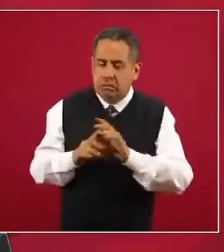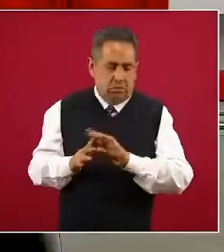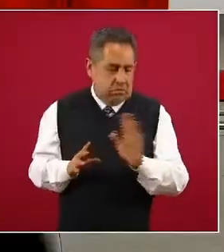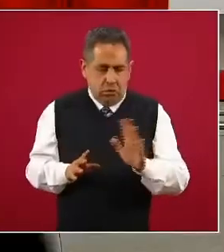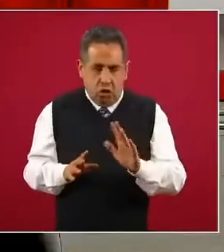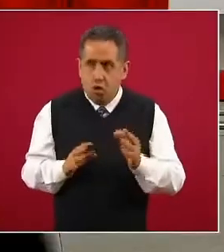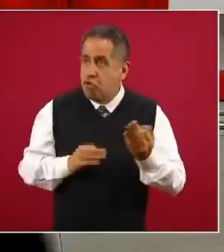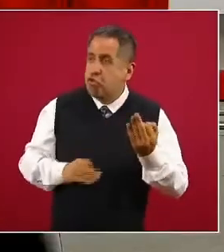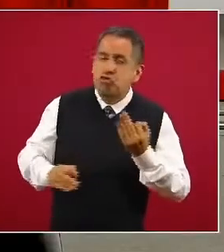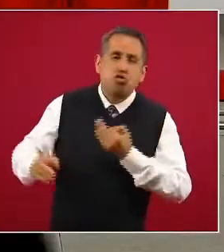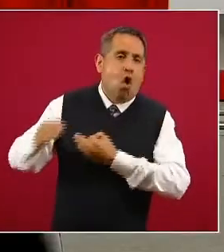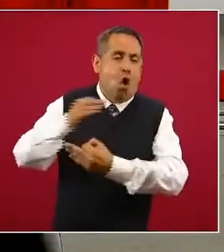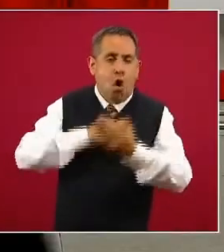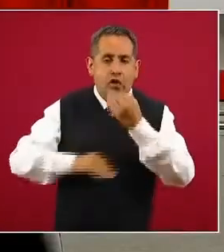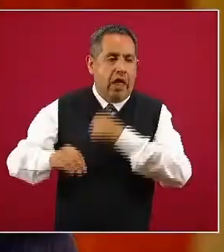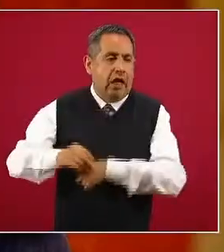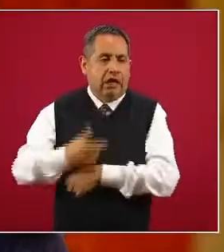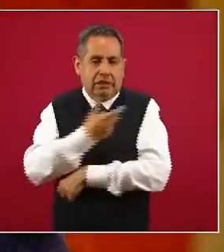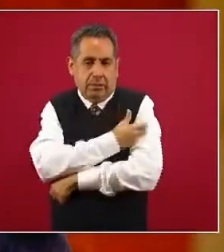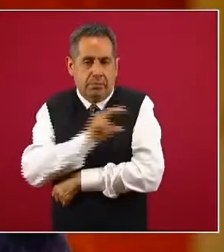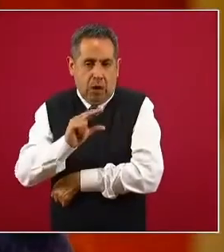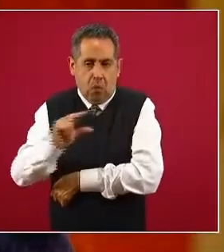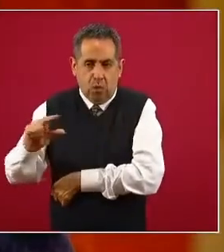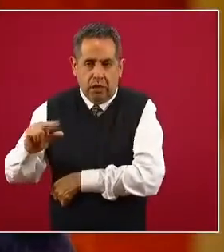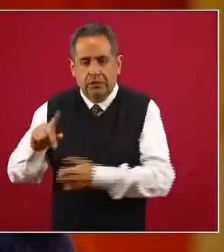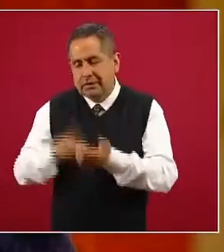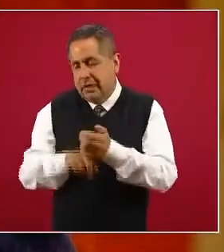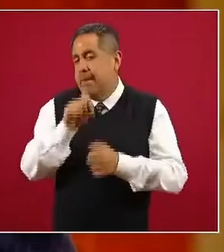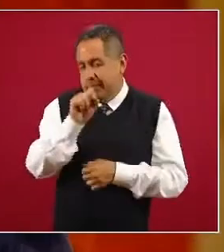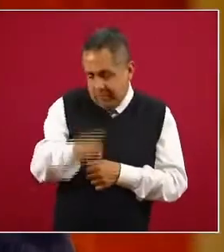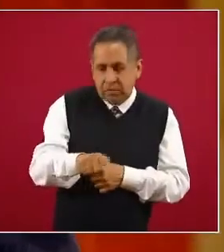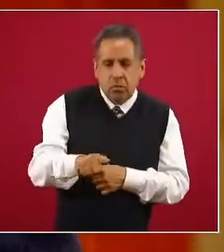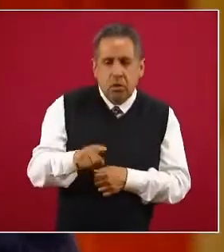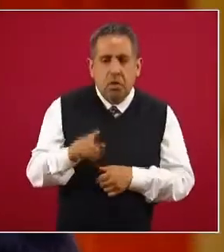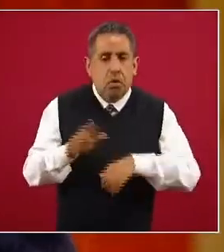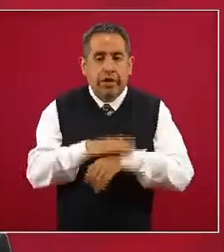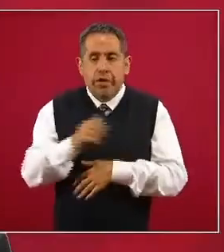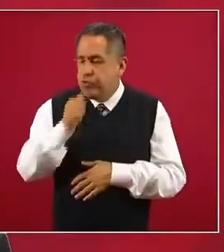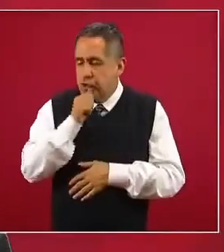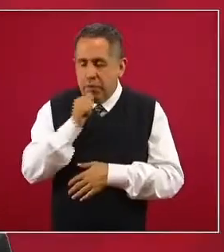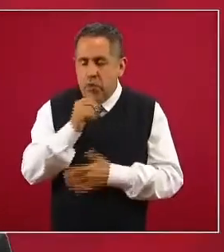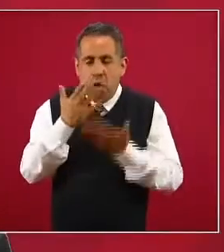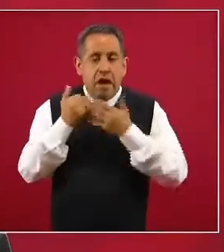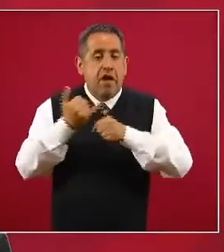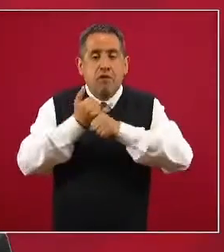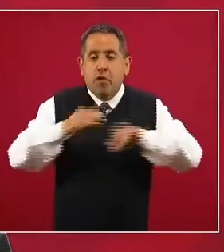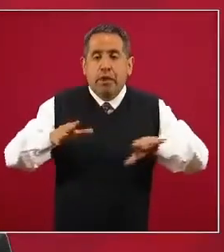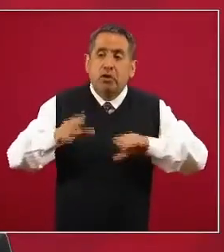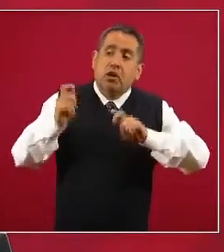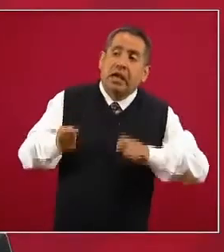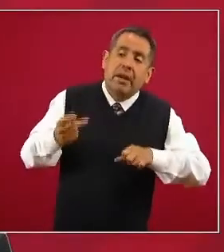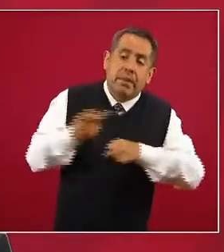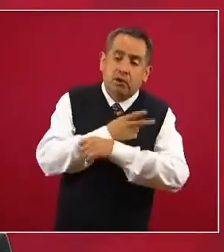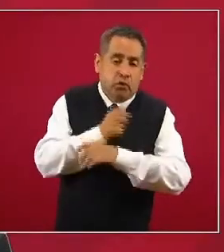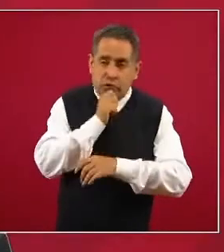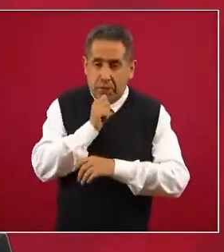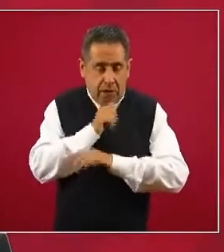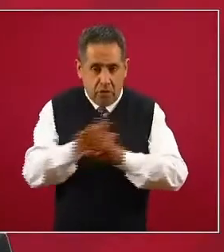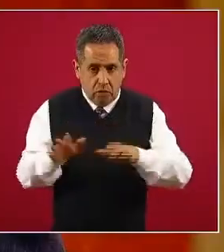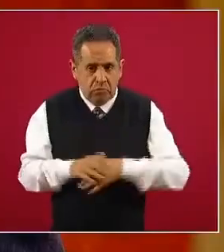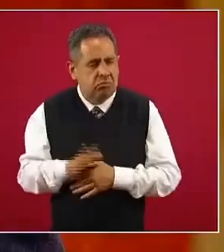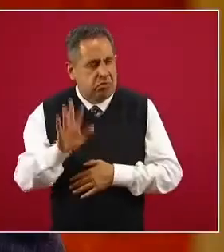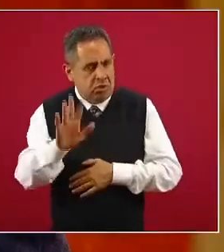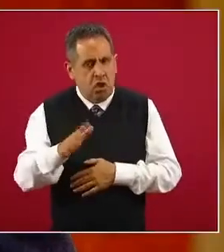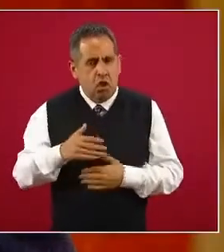las vacunas y en particular de esta, que es la que está involucrada, porque todavía no tenemos la información correspondiente. Y podemos